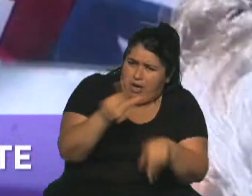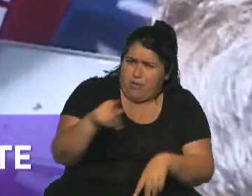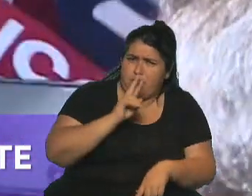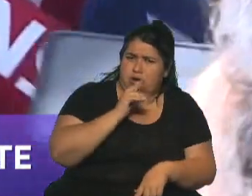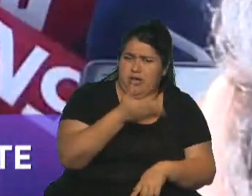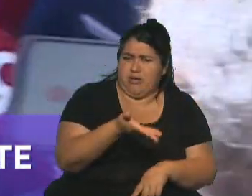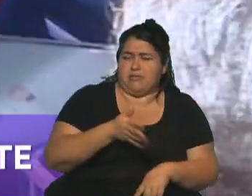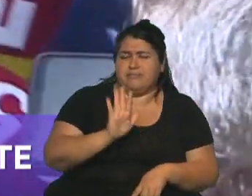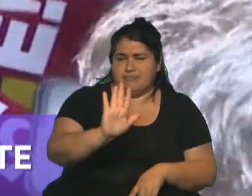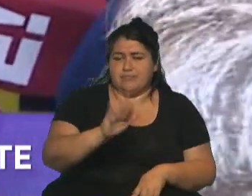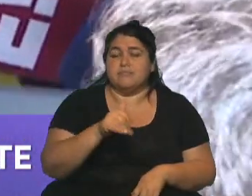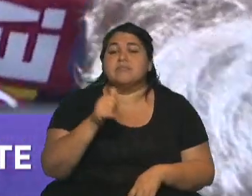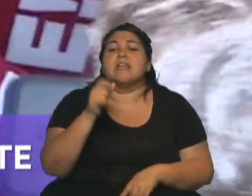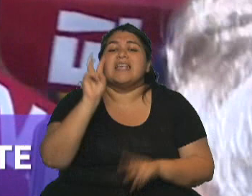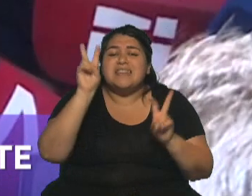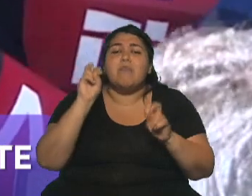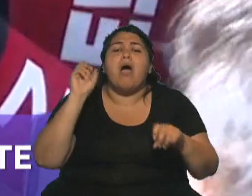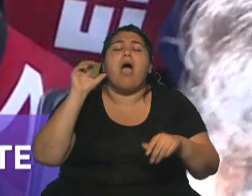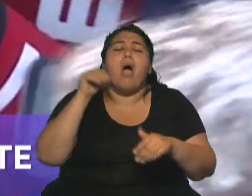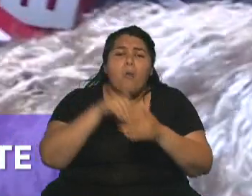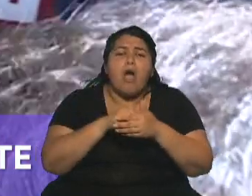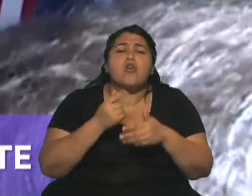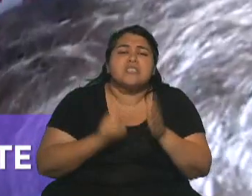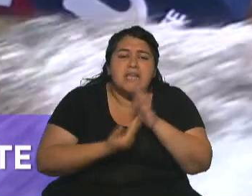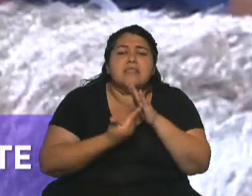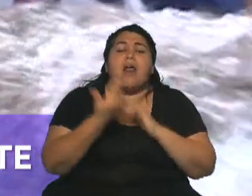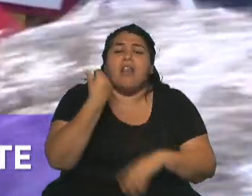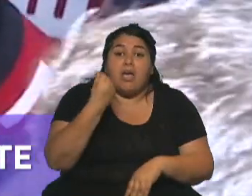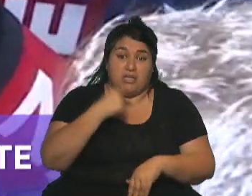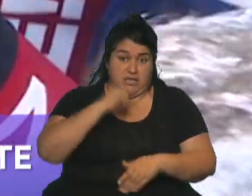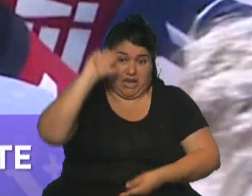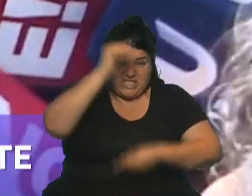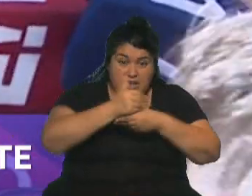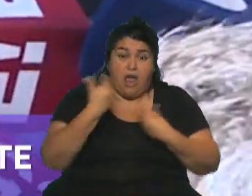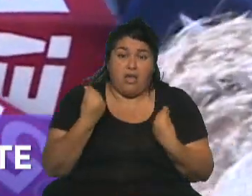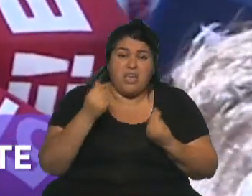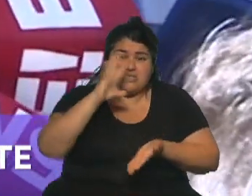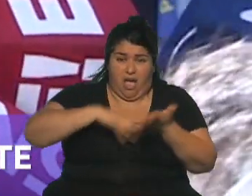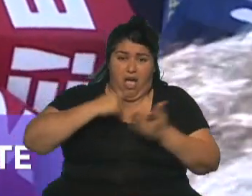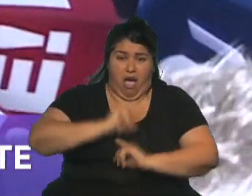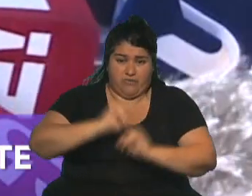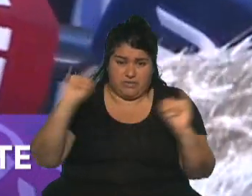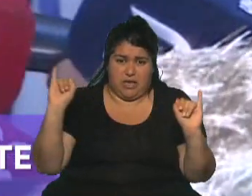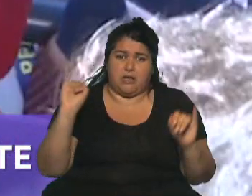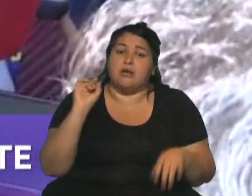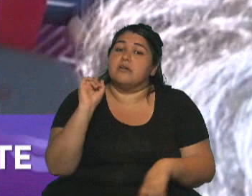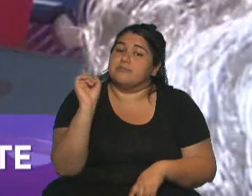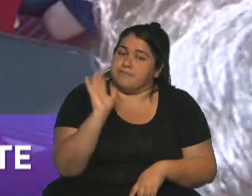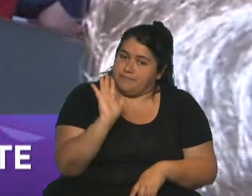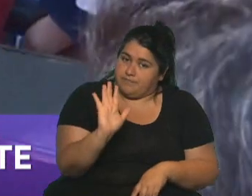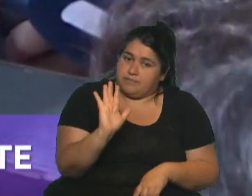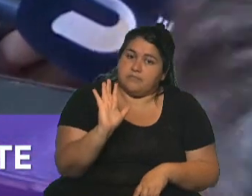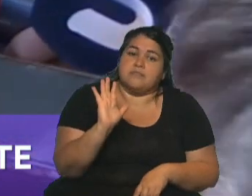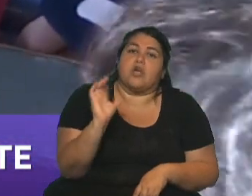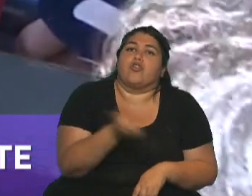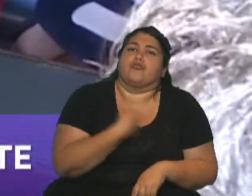intenciones plan del Banco Central sigue adelante el plan de cerrar el Banco Central lo anunciaron por comunicado Banco Central es una metáfora